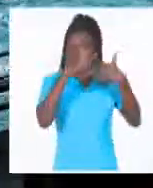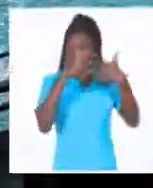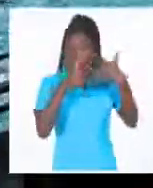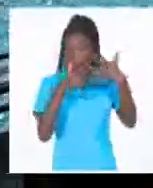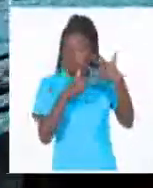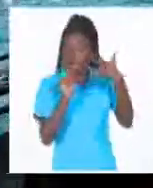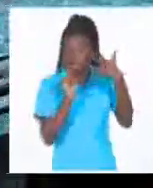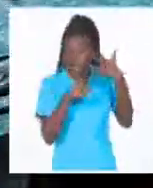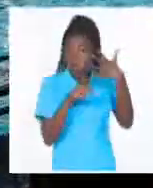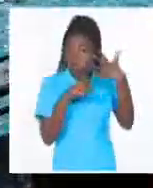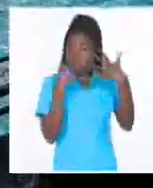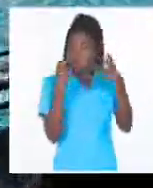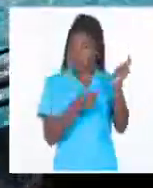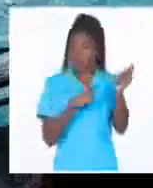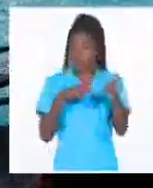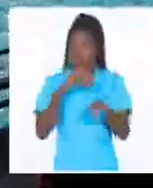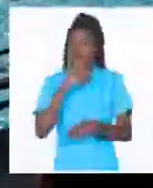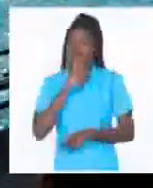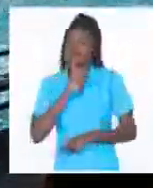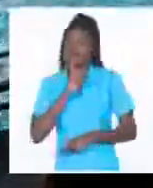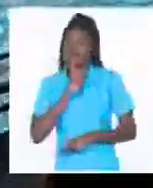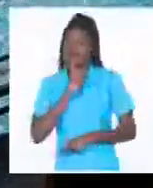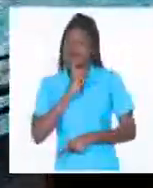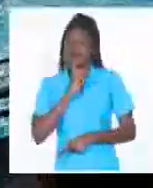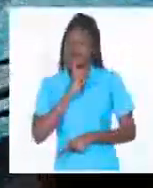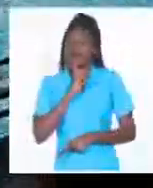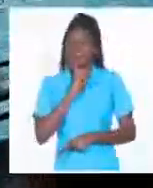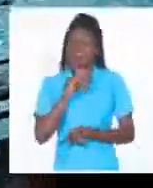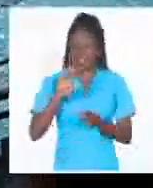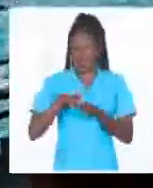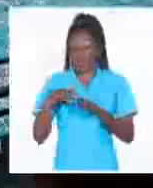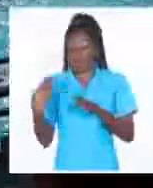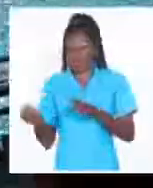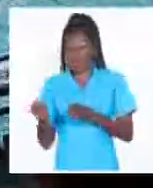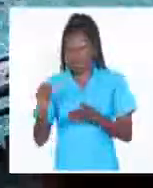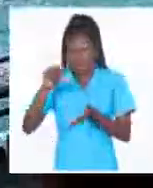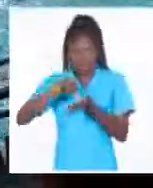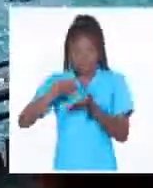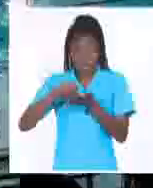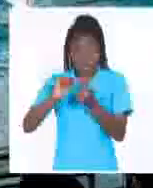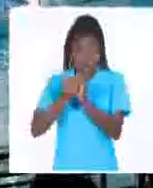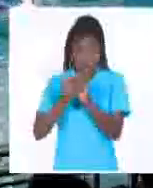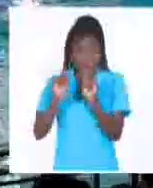lucharán desde este viernes. Desde las afueras del Centro de Deportes Acuáticos, aquí en